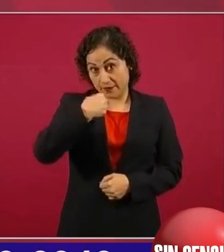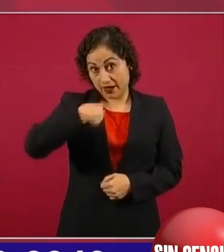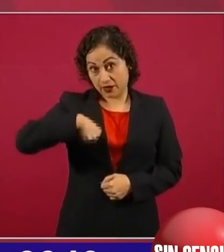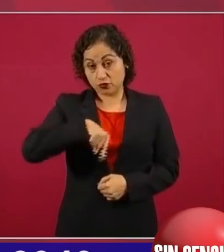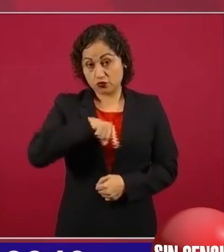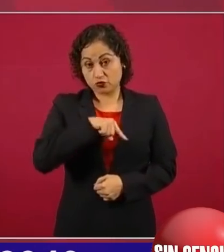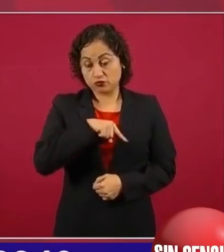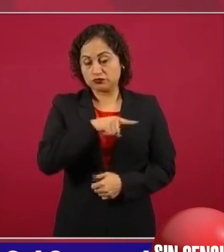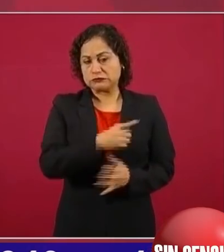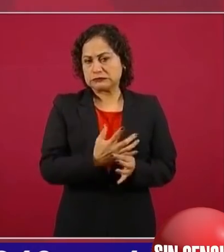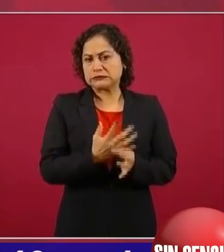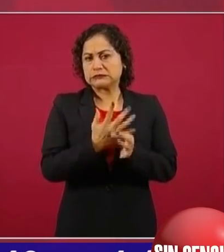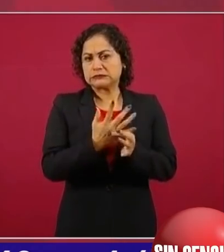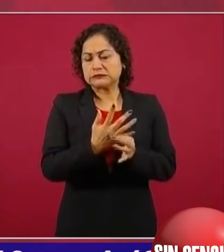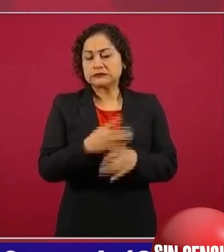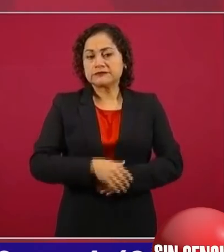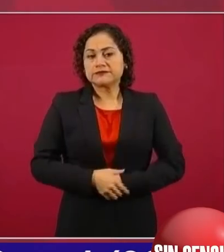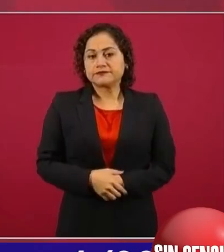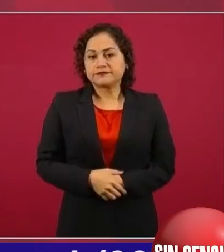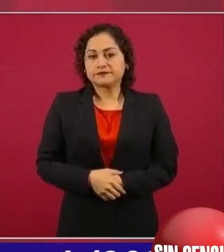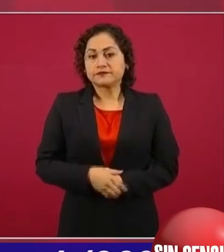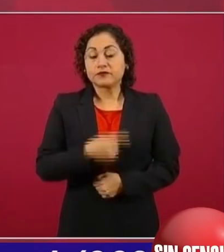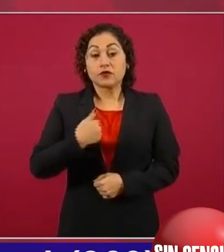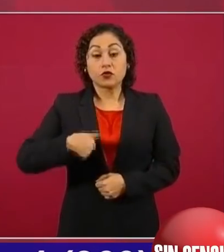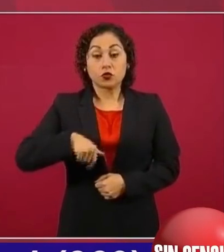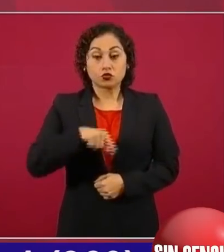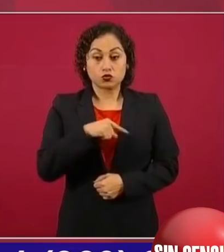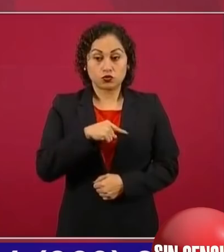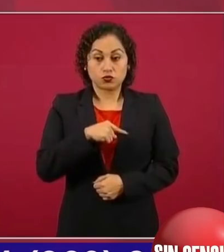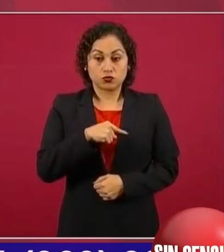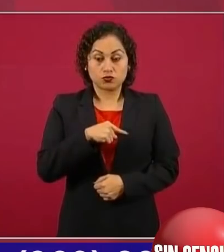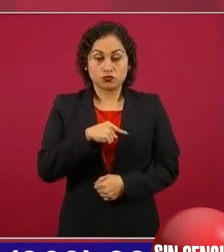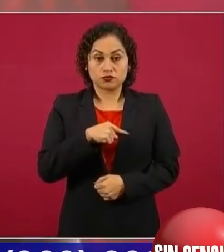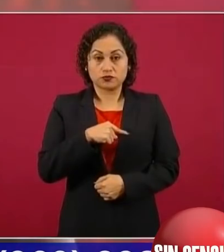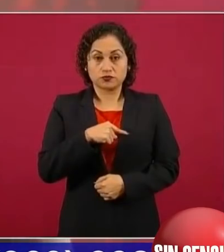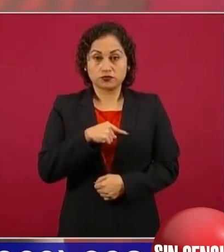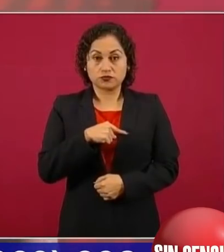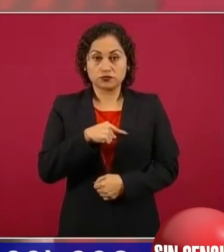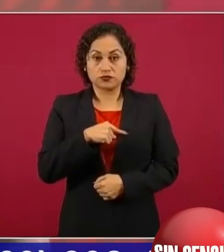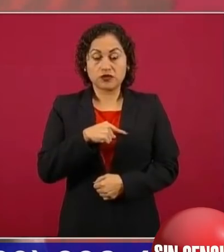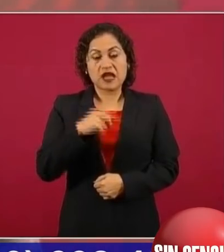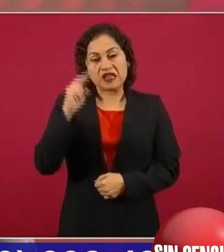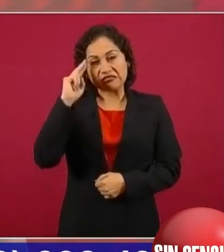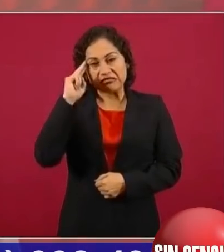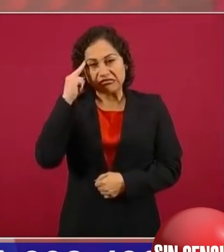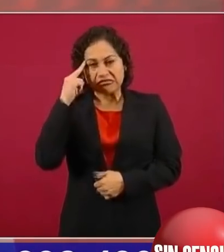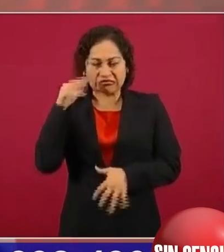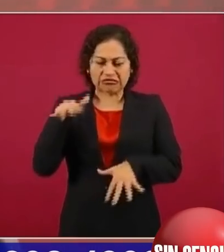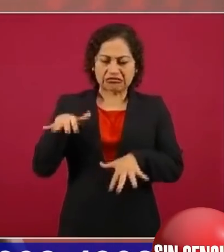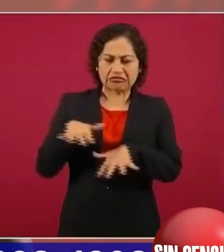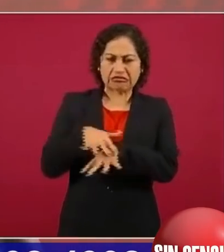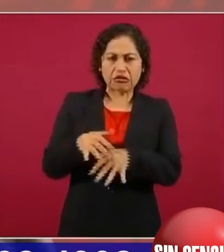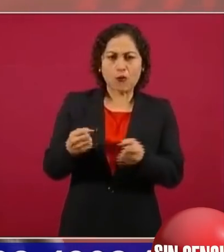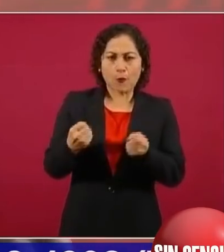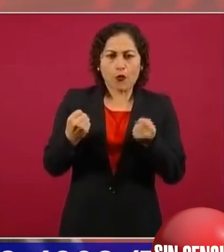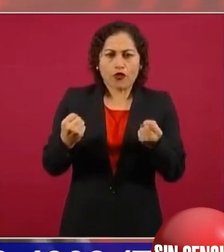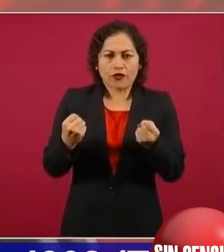éramos el poder de los nacos.